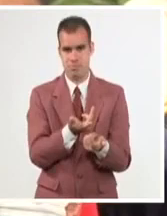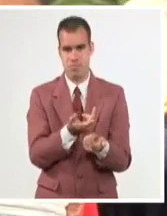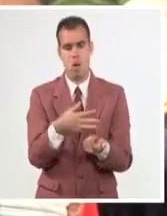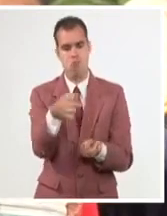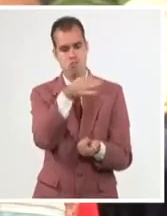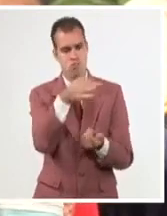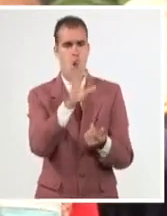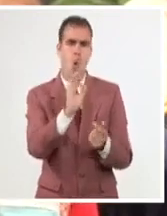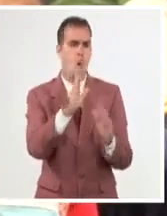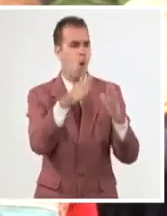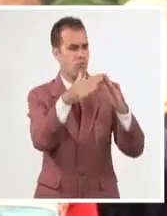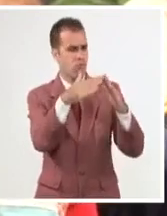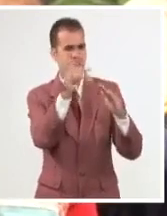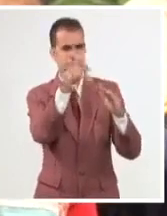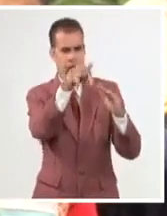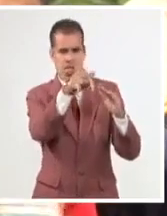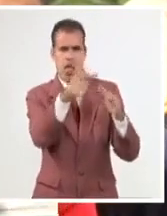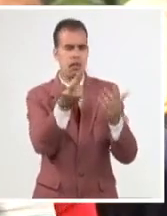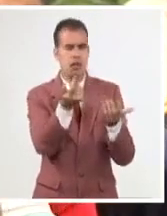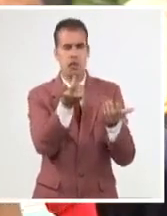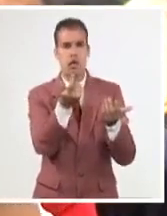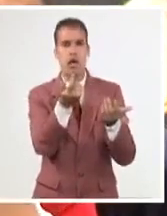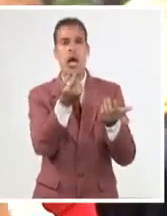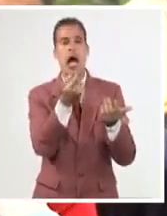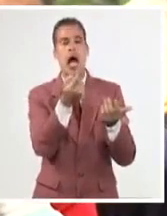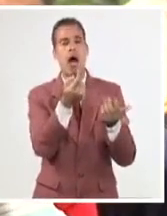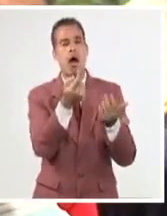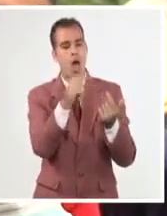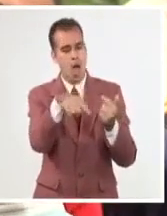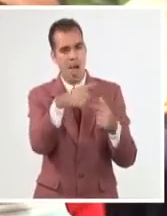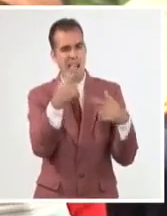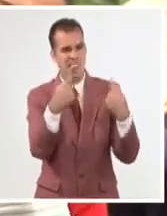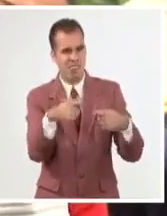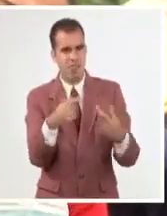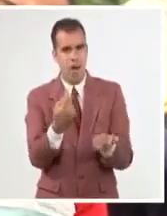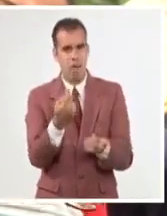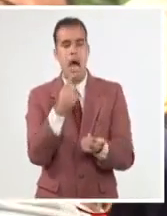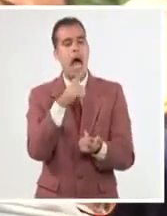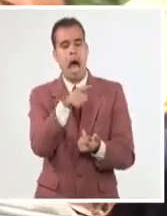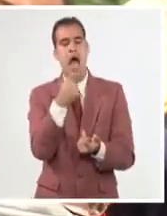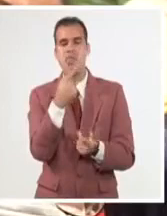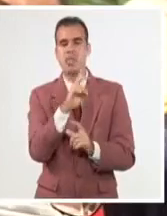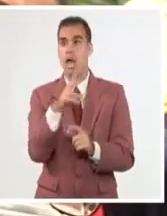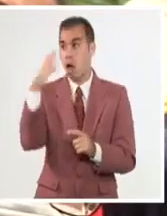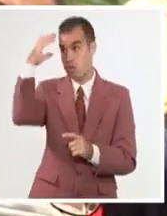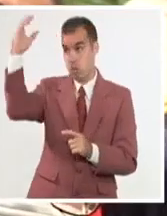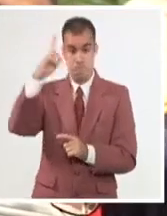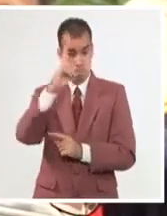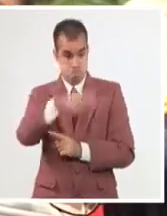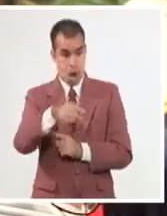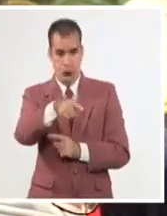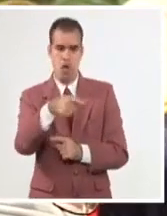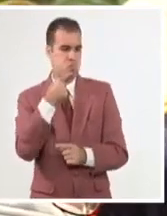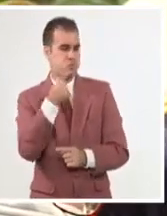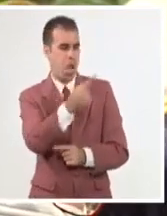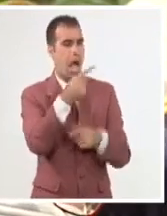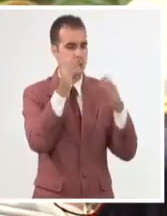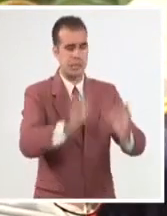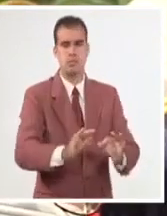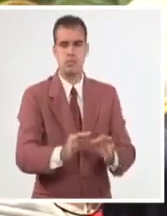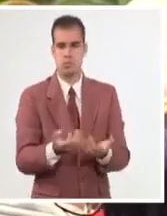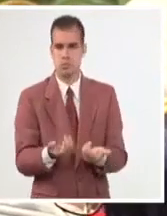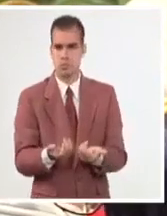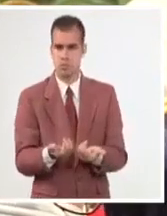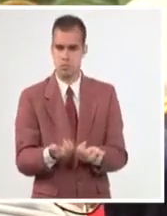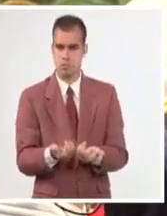comunidad están un poco como para decir lo que se les dijo desde arriba y como algo así muy recto, con orejeras